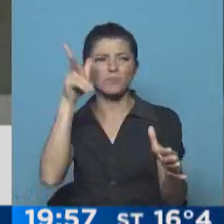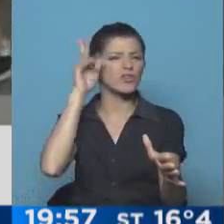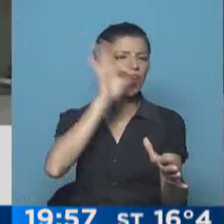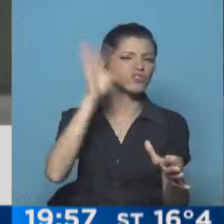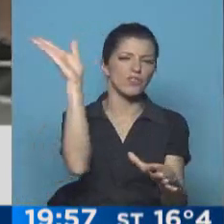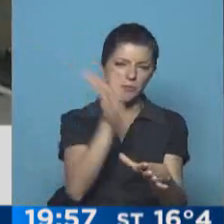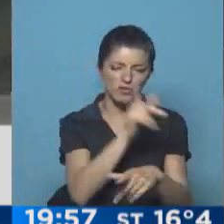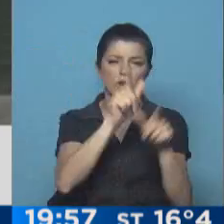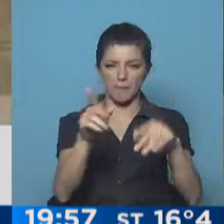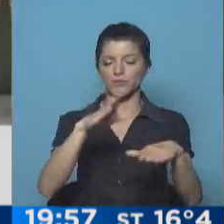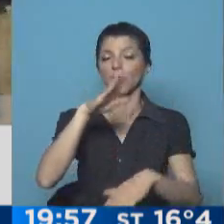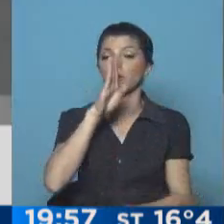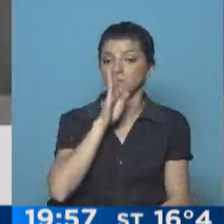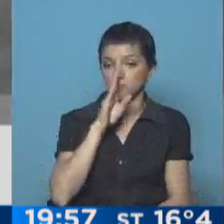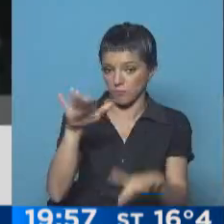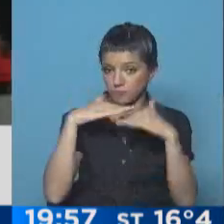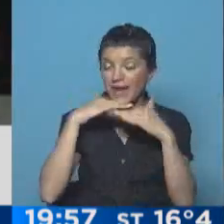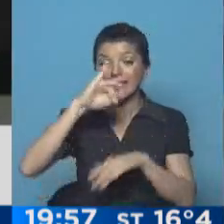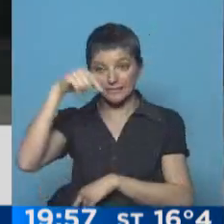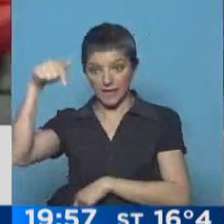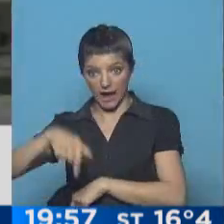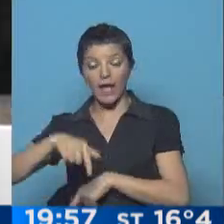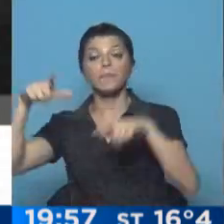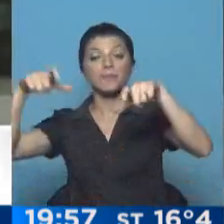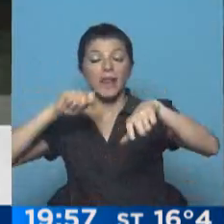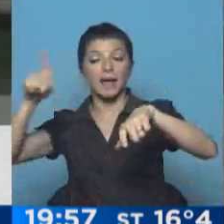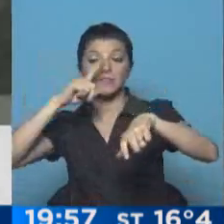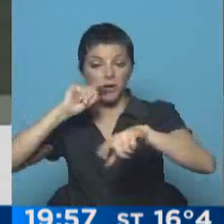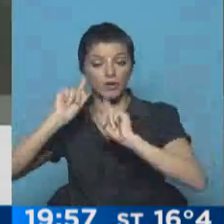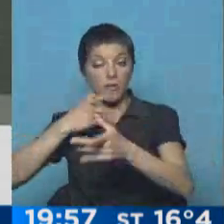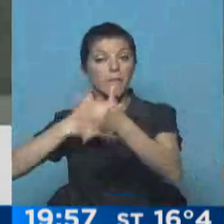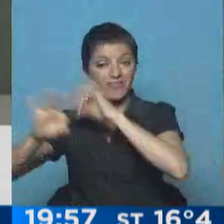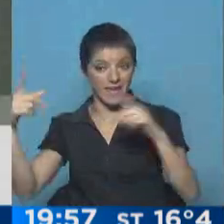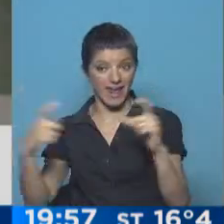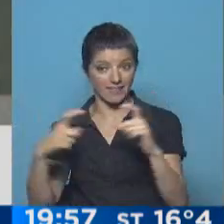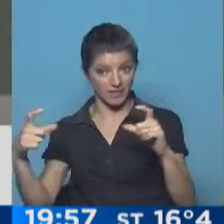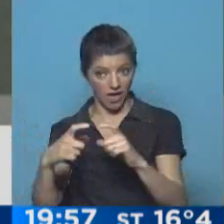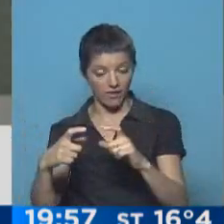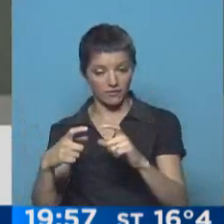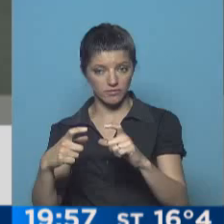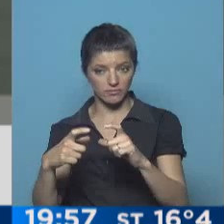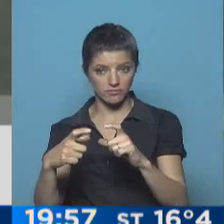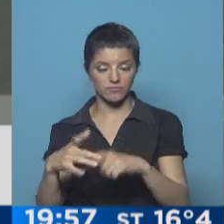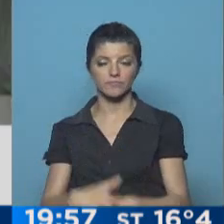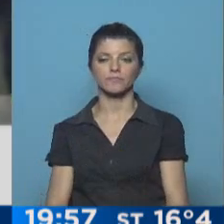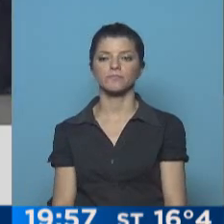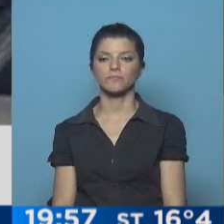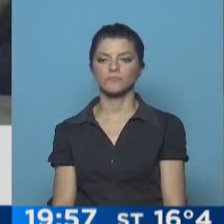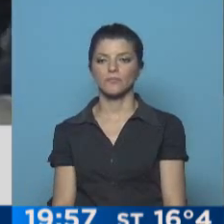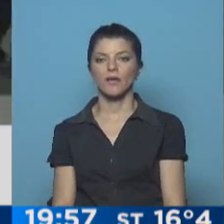80% sí se Estaban vendiendo como vos decías aquí en el estadio de Defensores de belgrano aquí cerca del estadio Monumental El